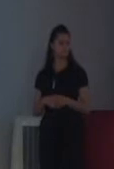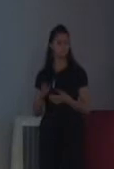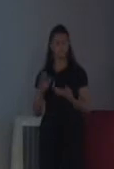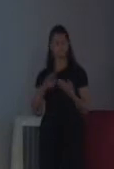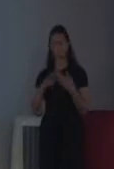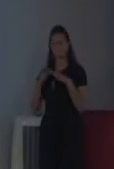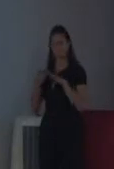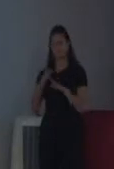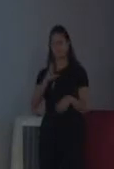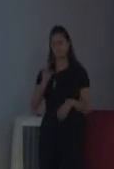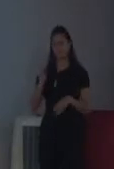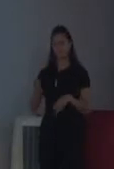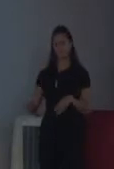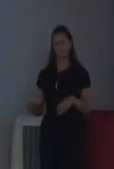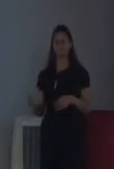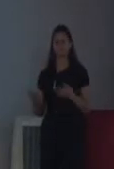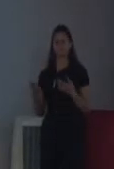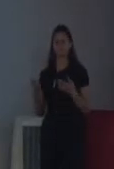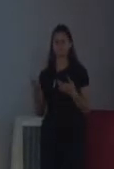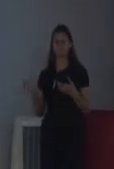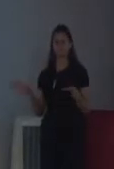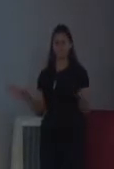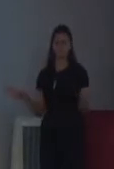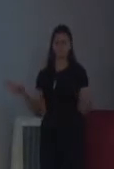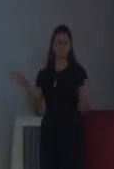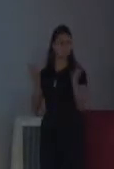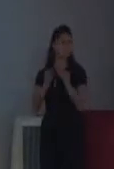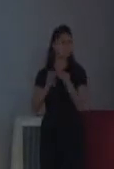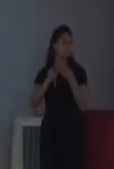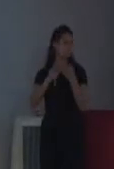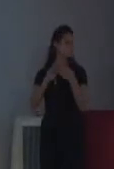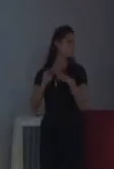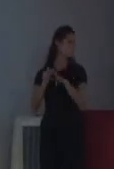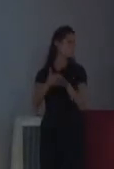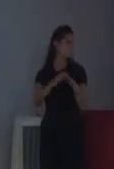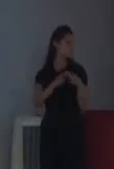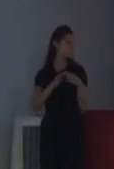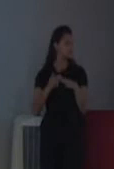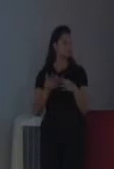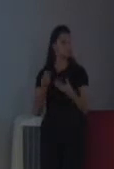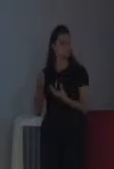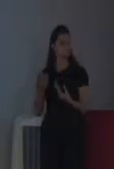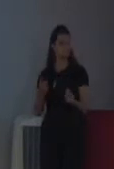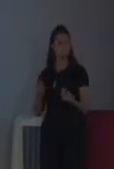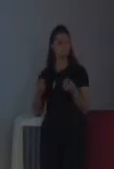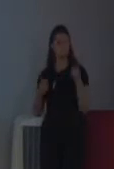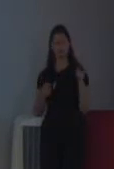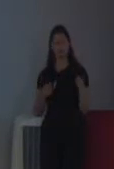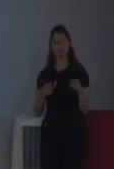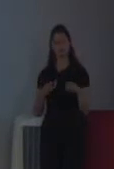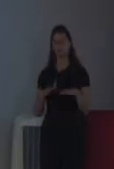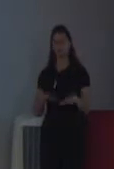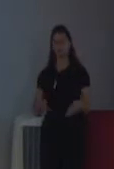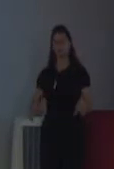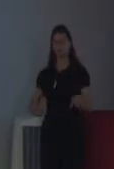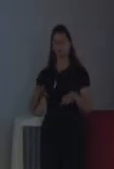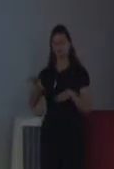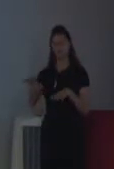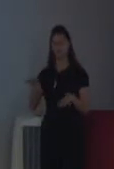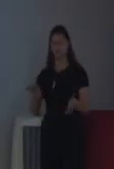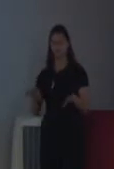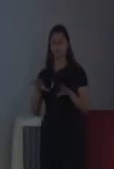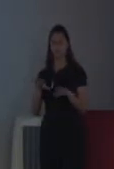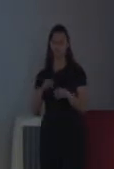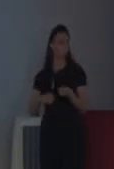la comunidad ROM. Entonces, estas son comunidades y estos son sectores, ¿sí?,